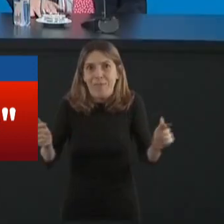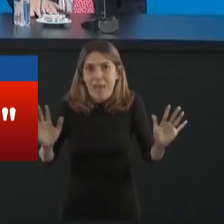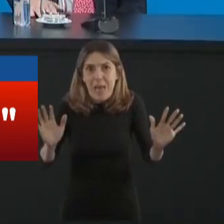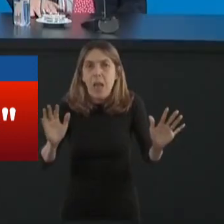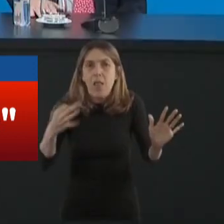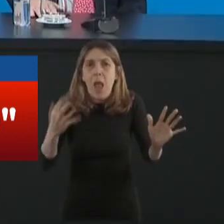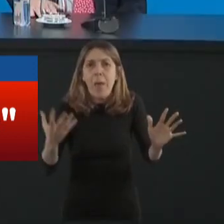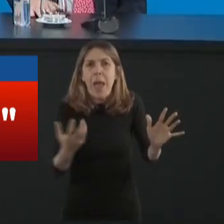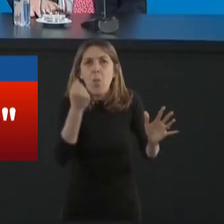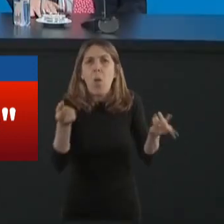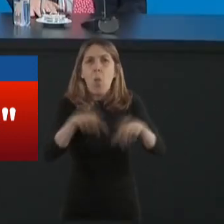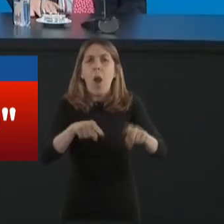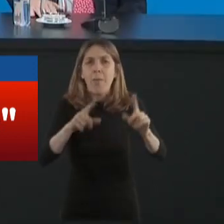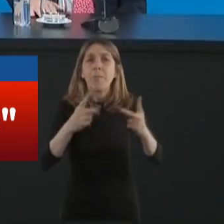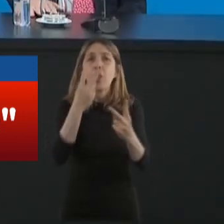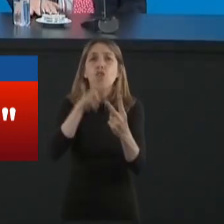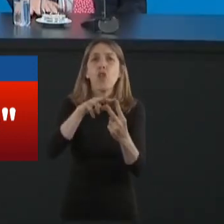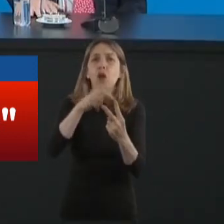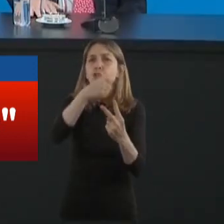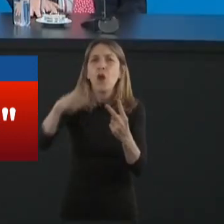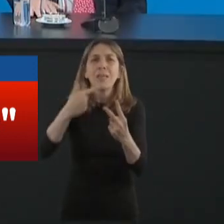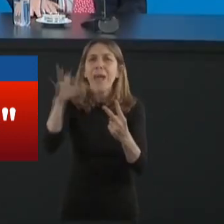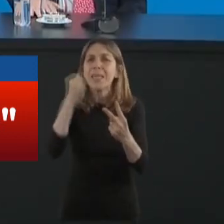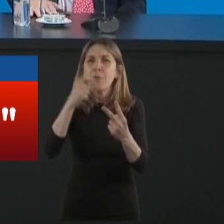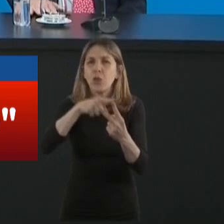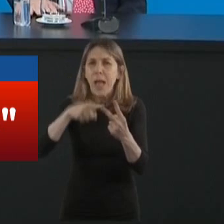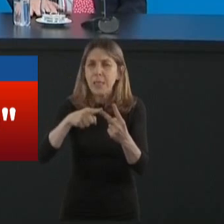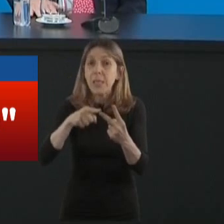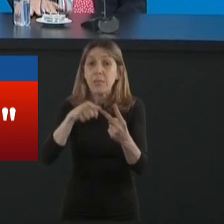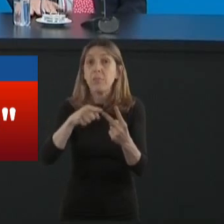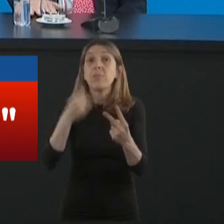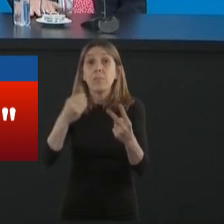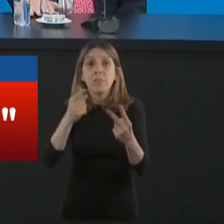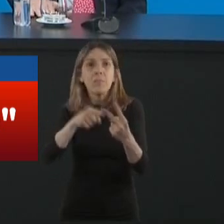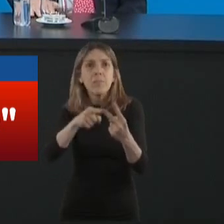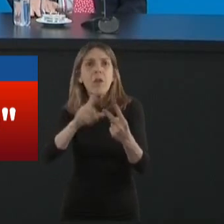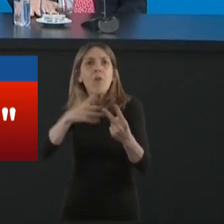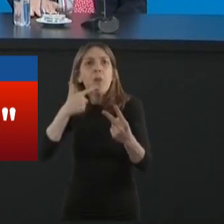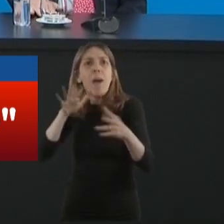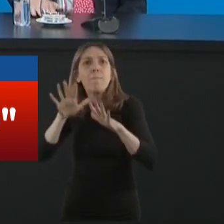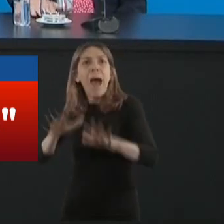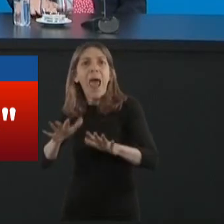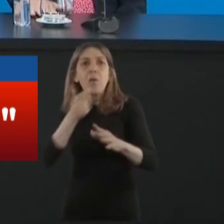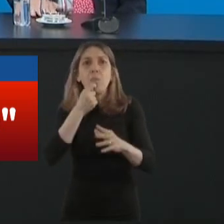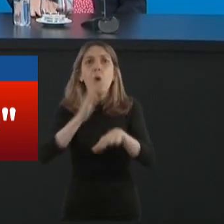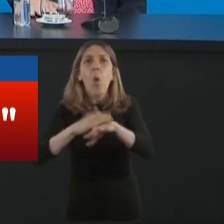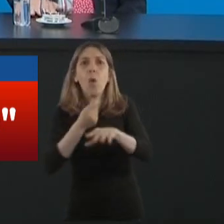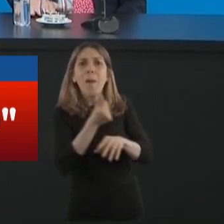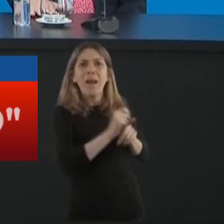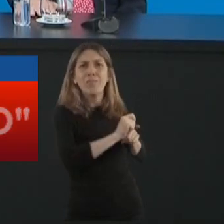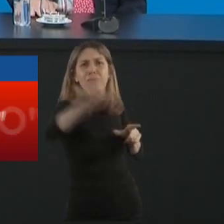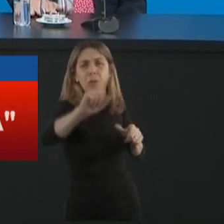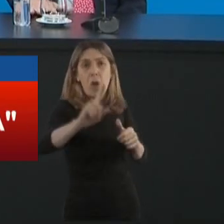dos elementos de consumo esencial, que justamente no se frustre esta recuperación por suba de precios. Uno es